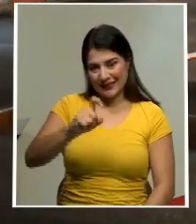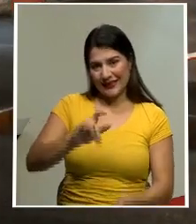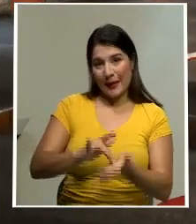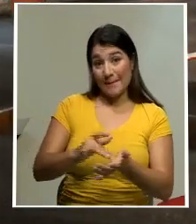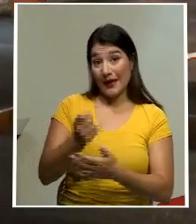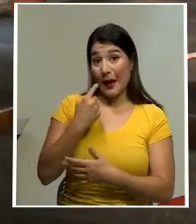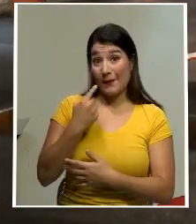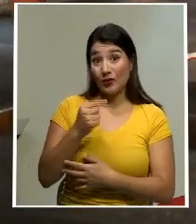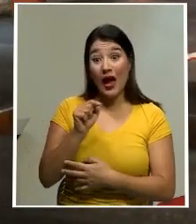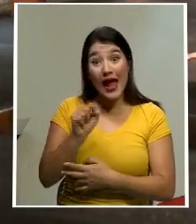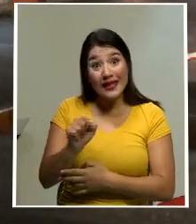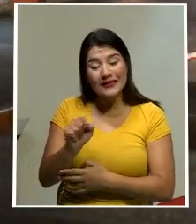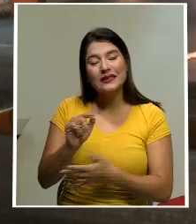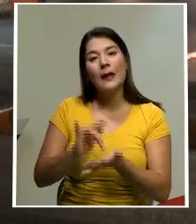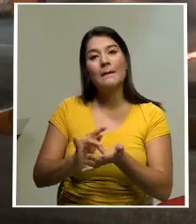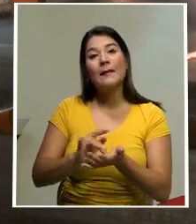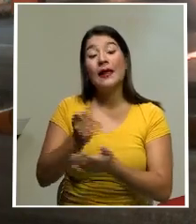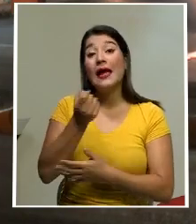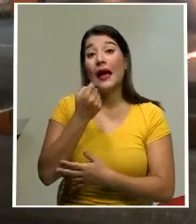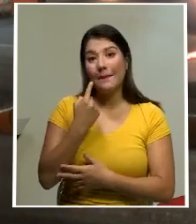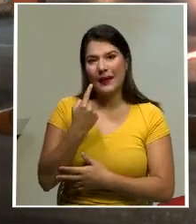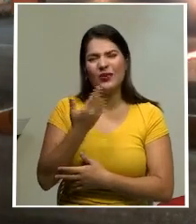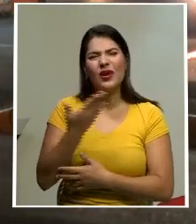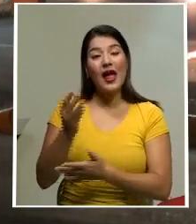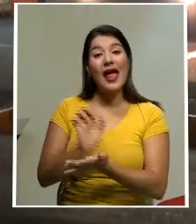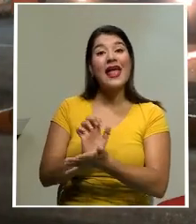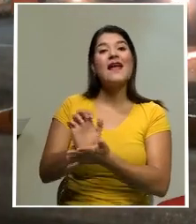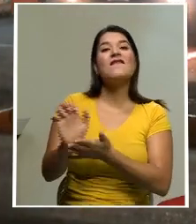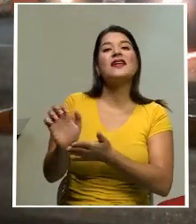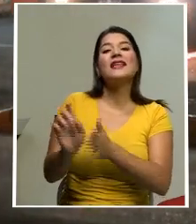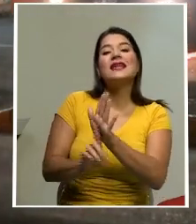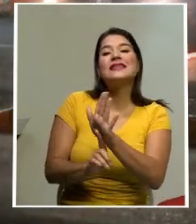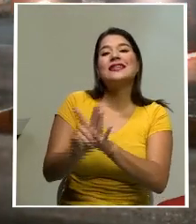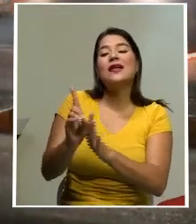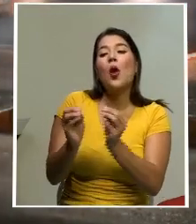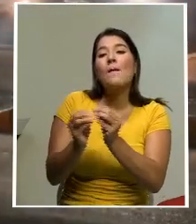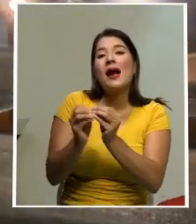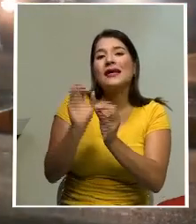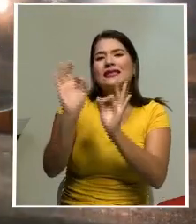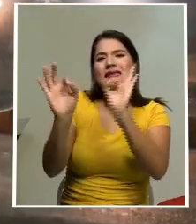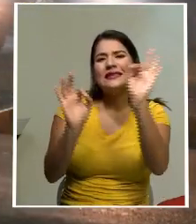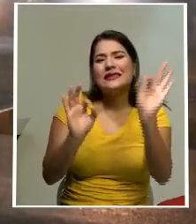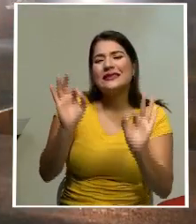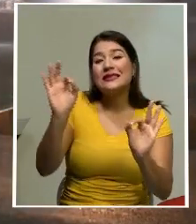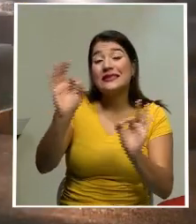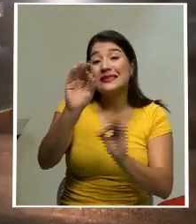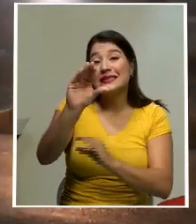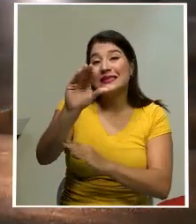medicamento. Este medicamento precisamente evita la formación de células tumorales. La